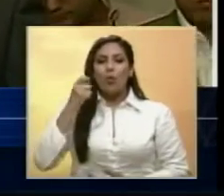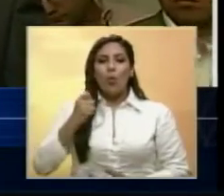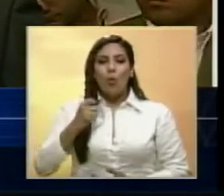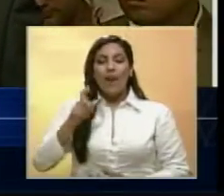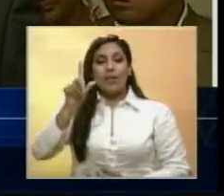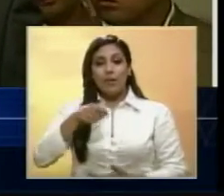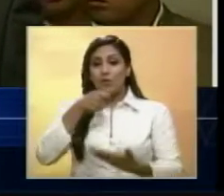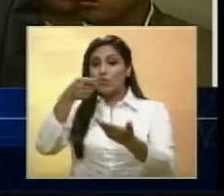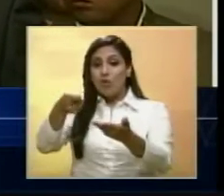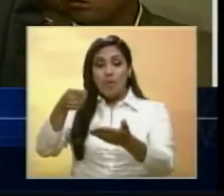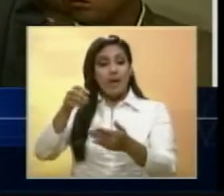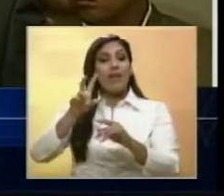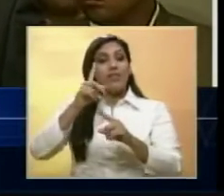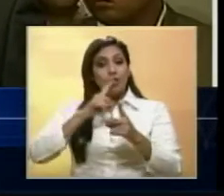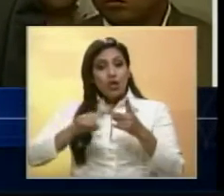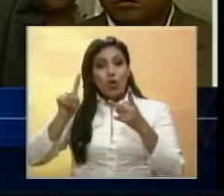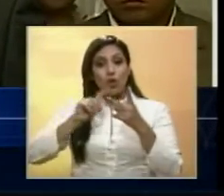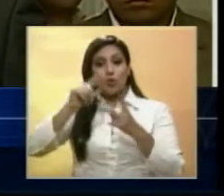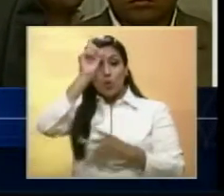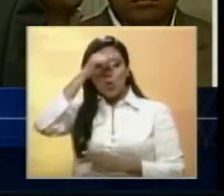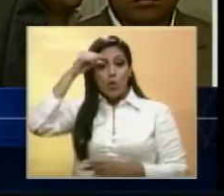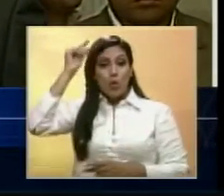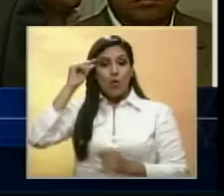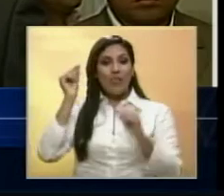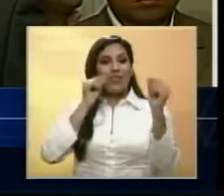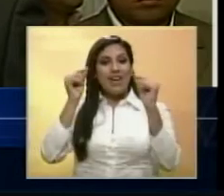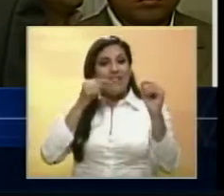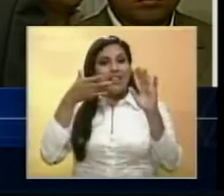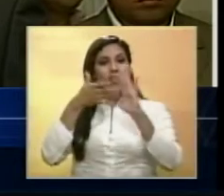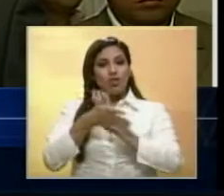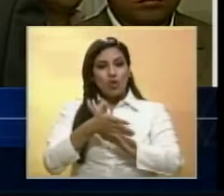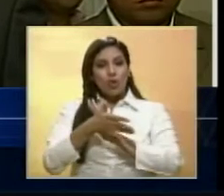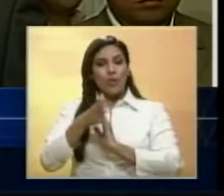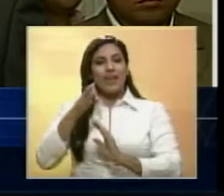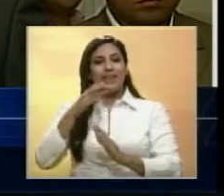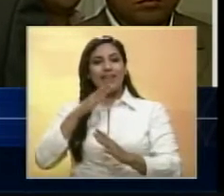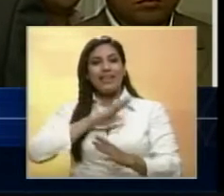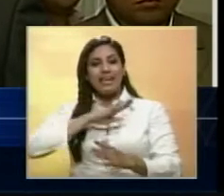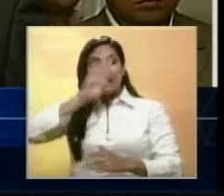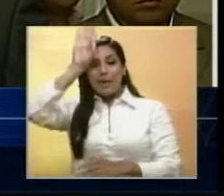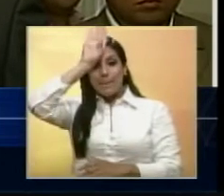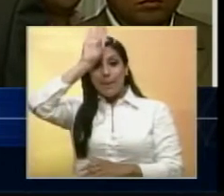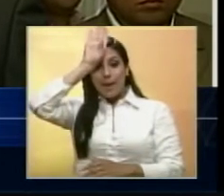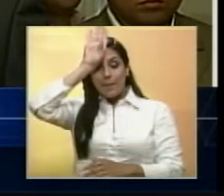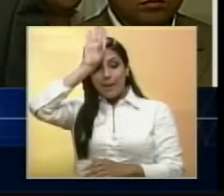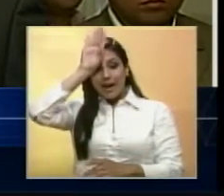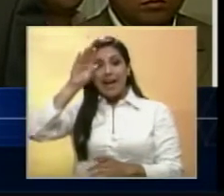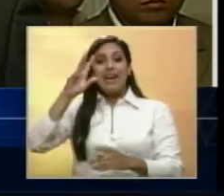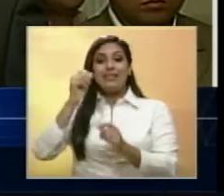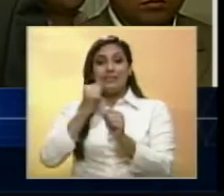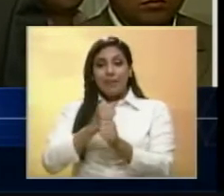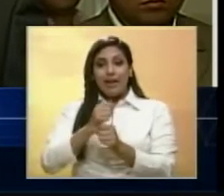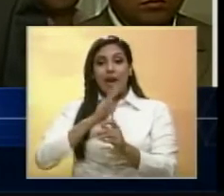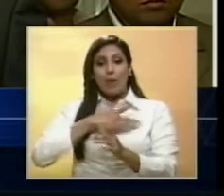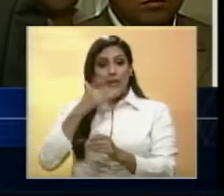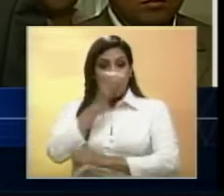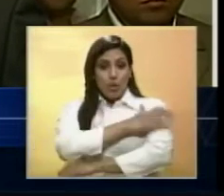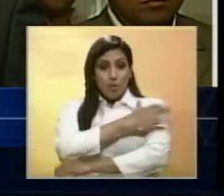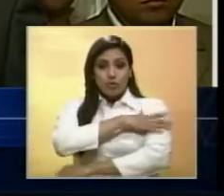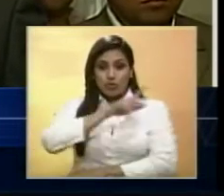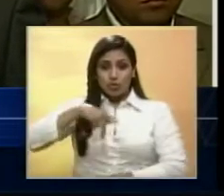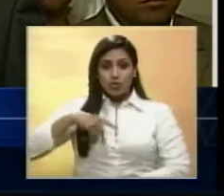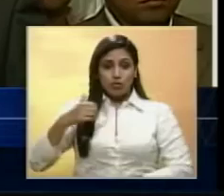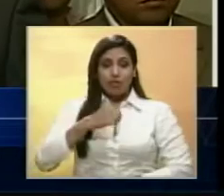también destacaba Julio Borges que el debate sobre el exhorto que hizo el Papa Francisco espera la oposición que